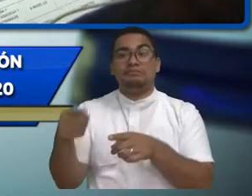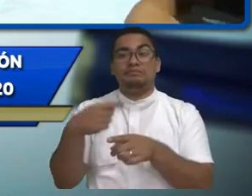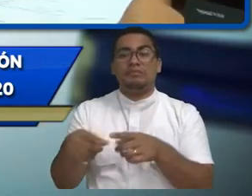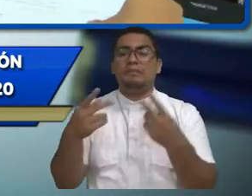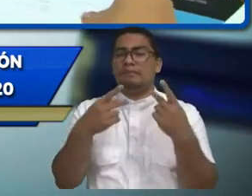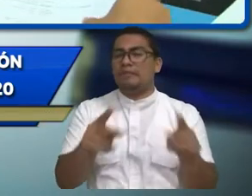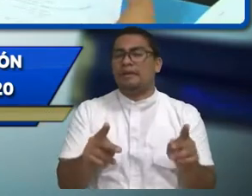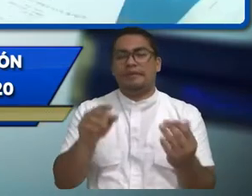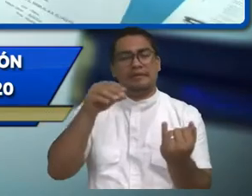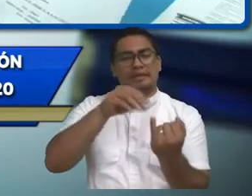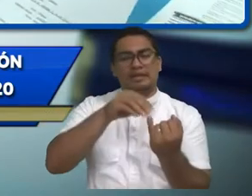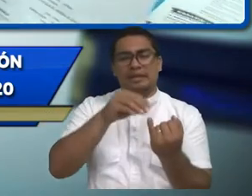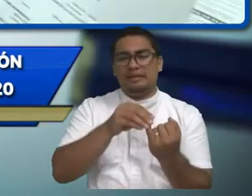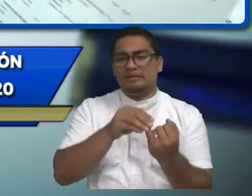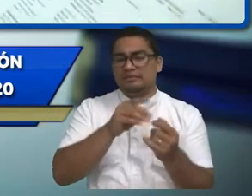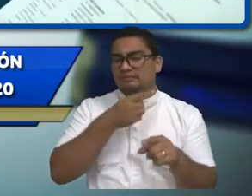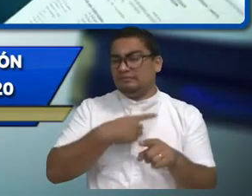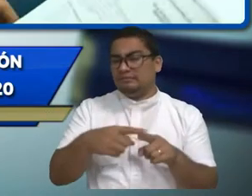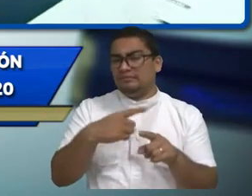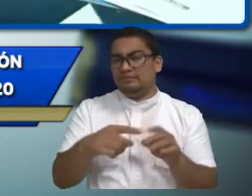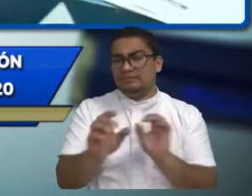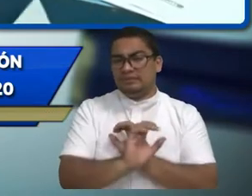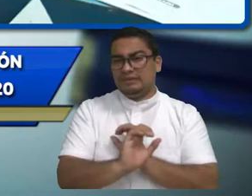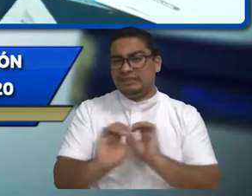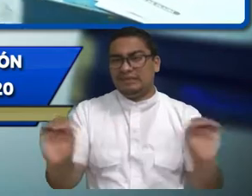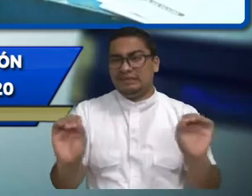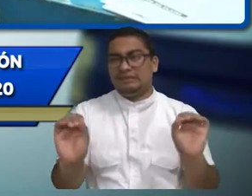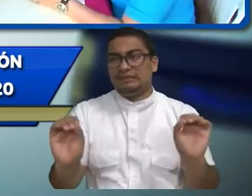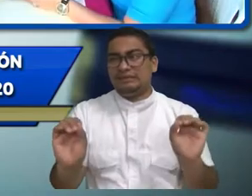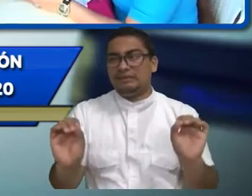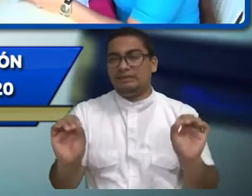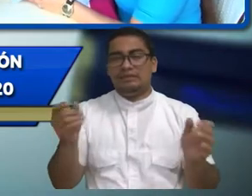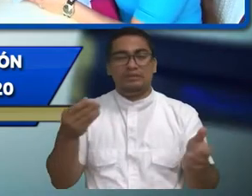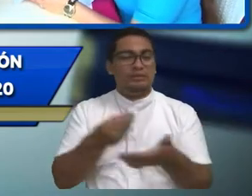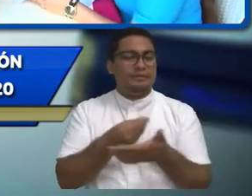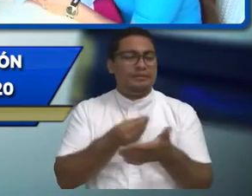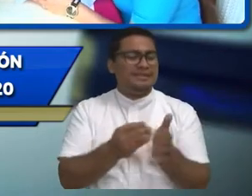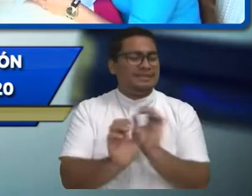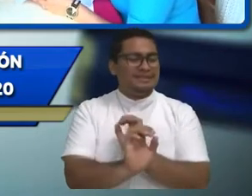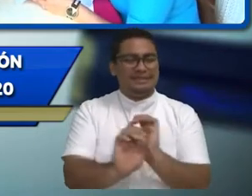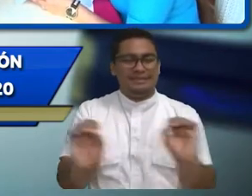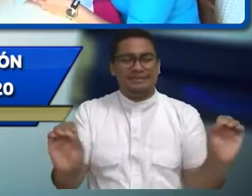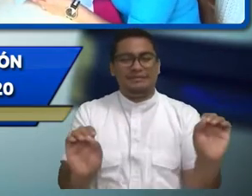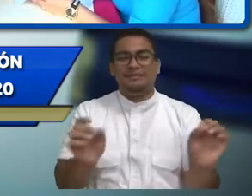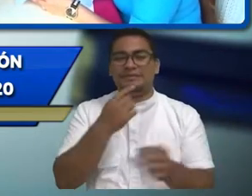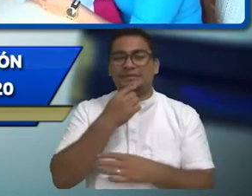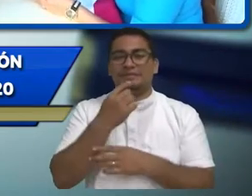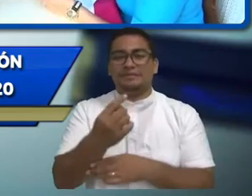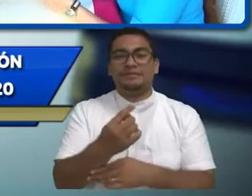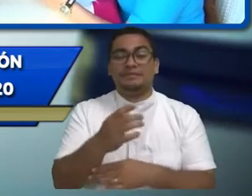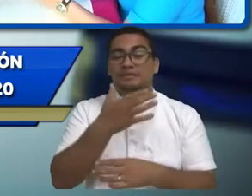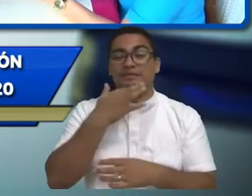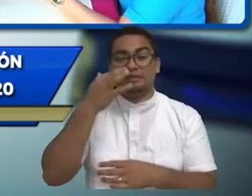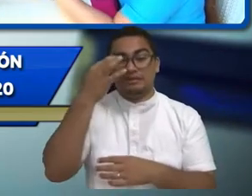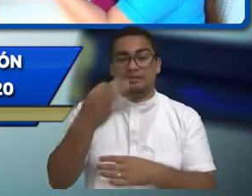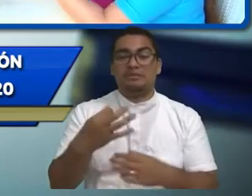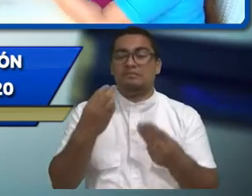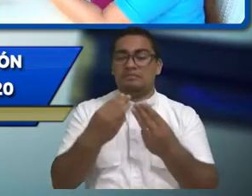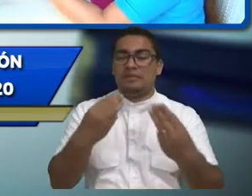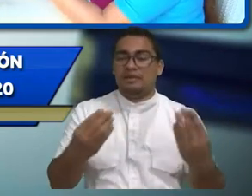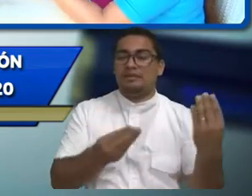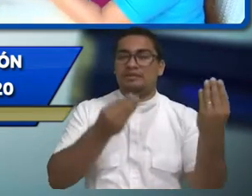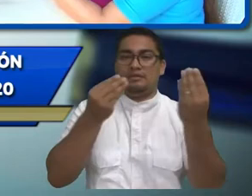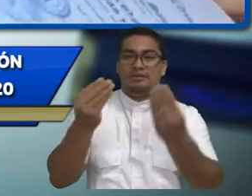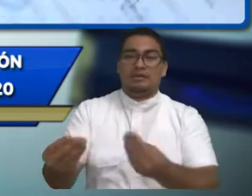nosotros no puedes primeramente eliminamos esa barrera del costo y estamos asegurando el material que es muy